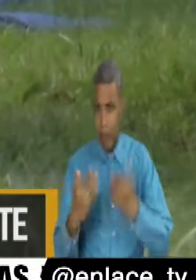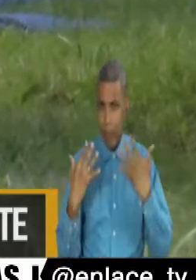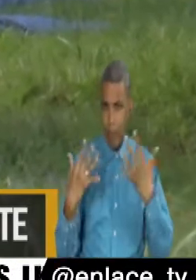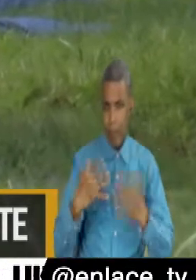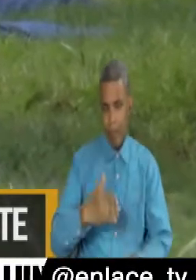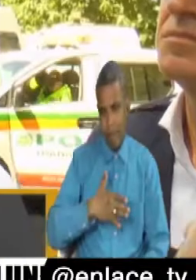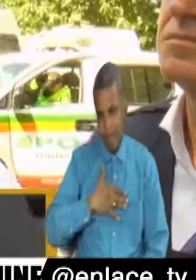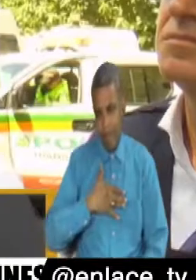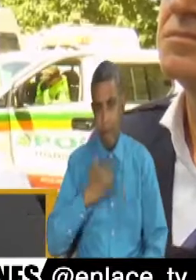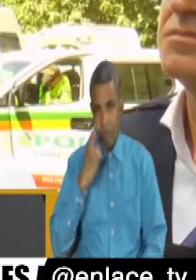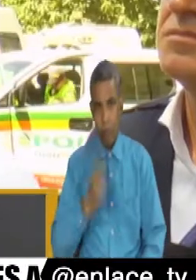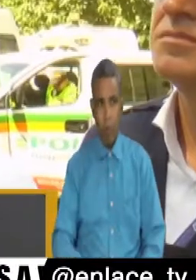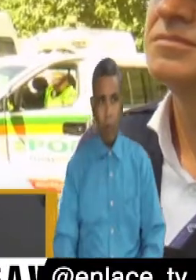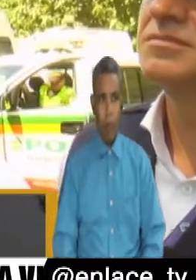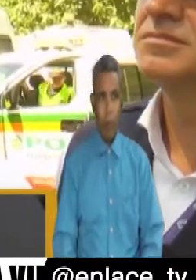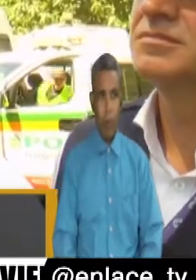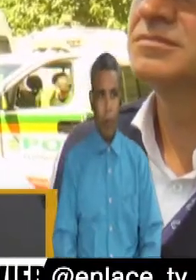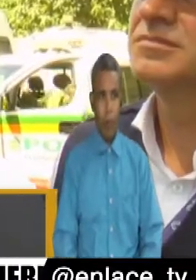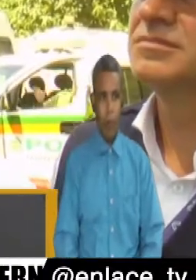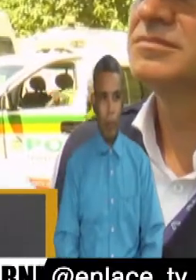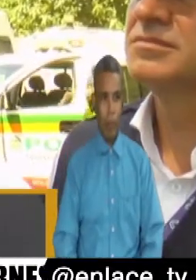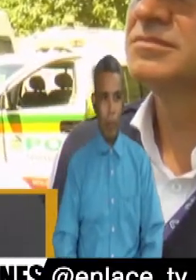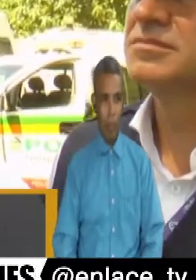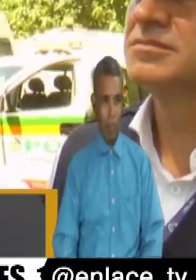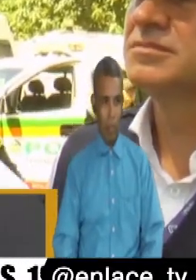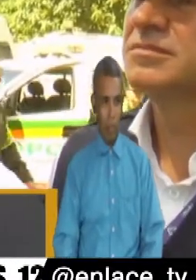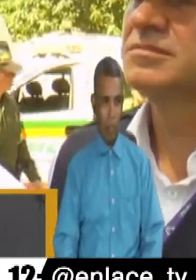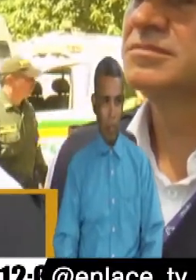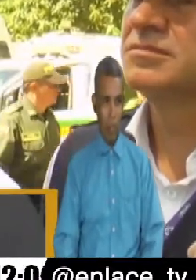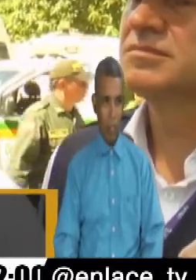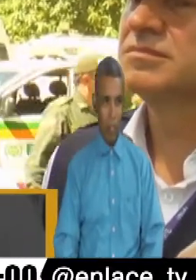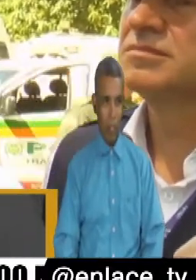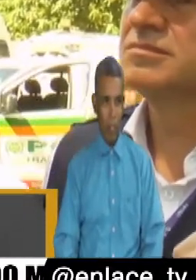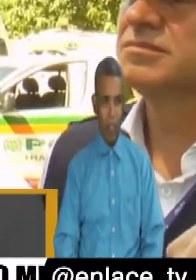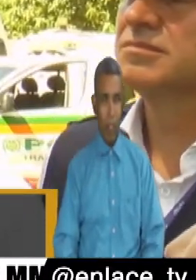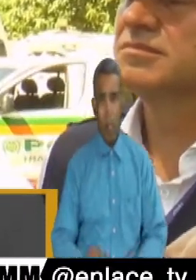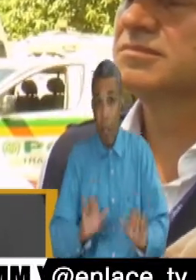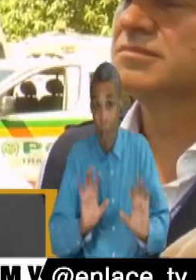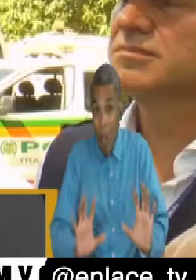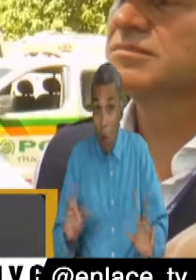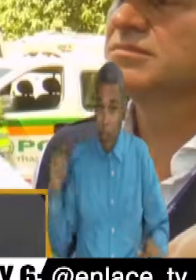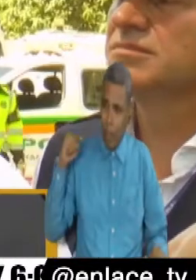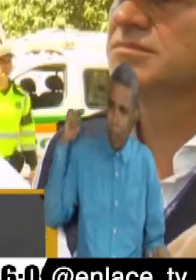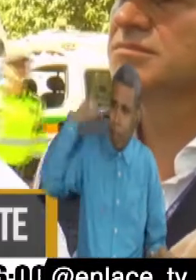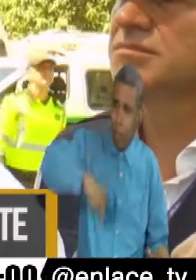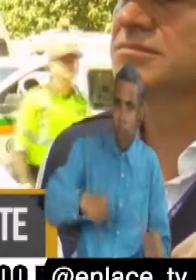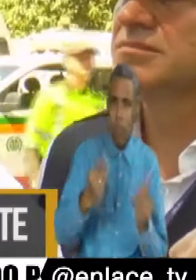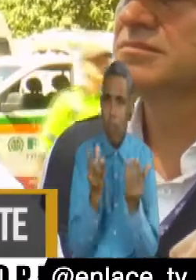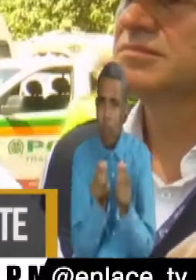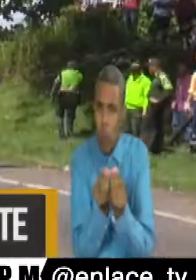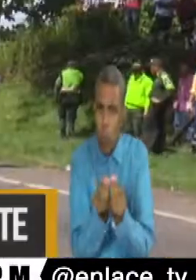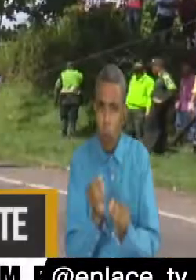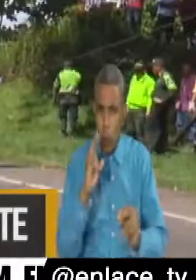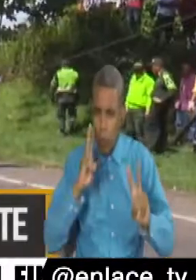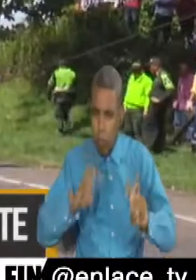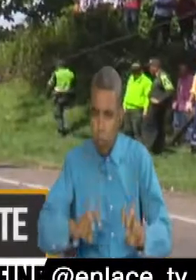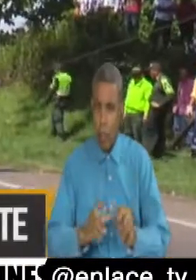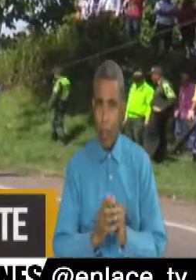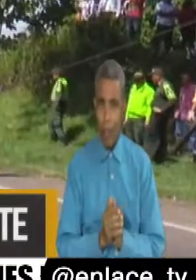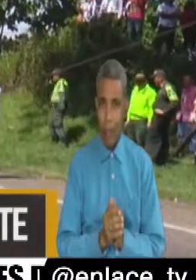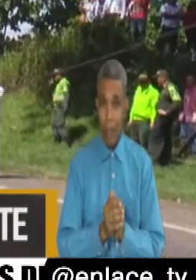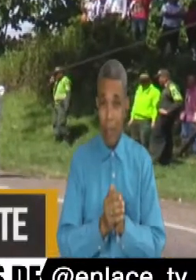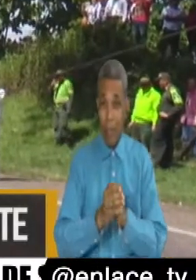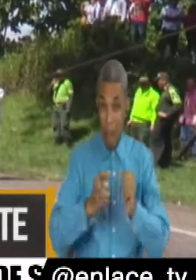heridos posteriormente. Pues eso es lo que vamos a esperar a esclarecer ahora con la identidad. Lo que el conocimiento es que son 10 personas ya las que han